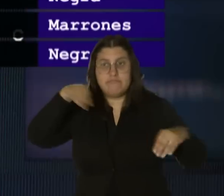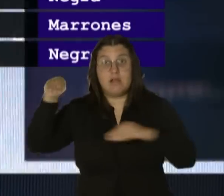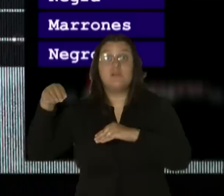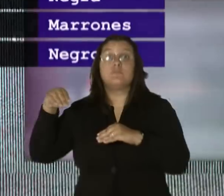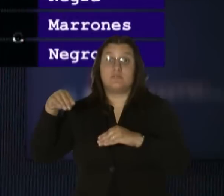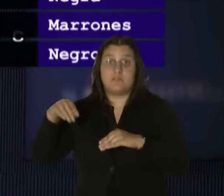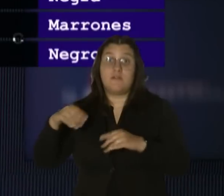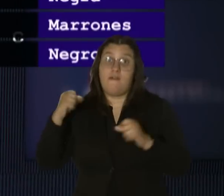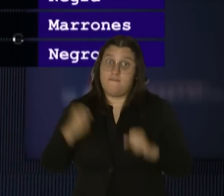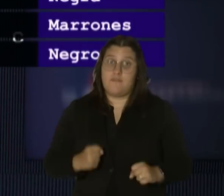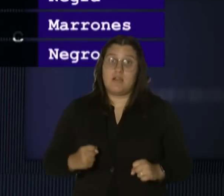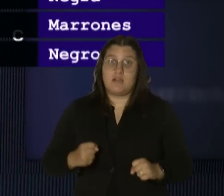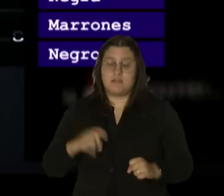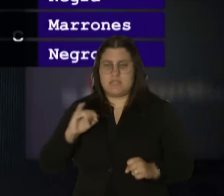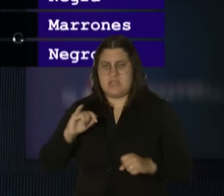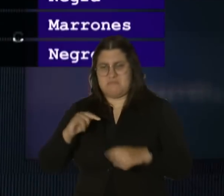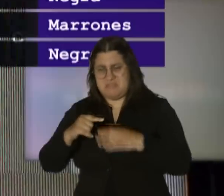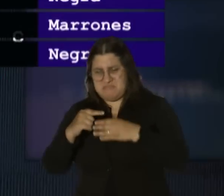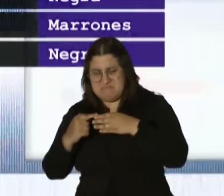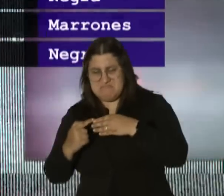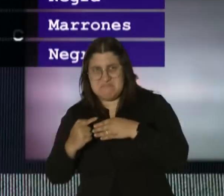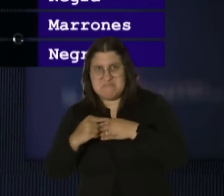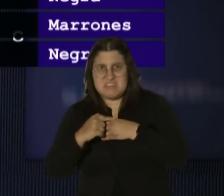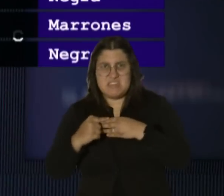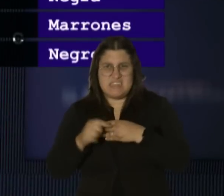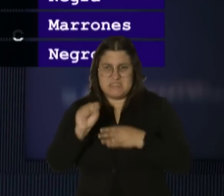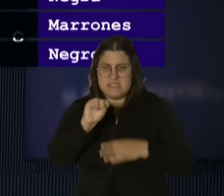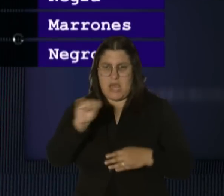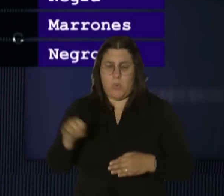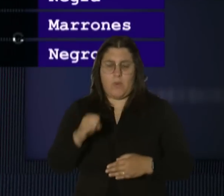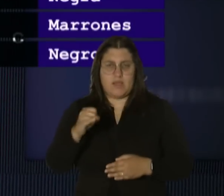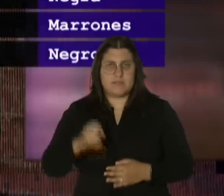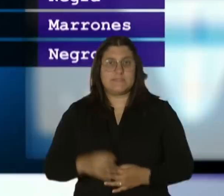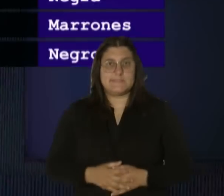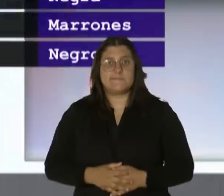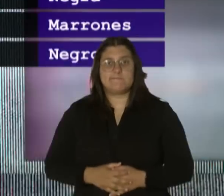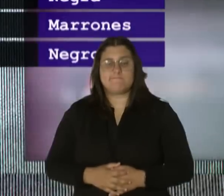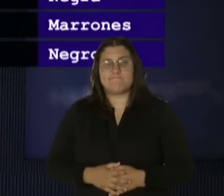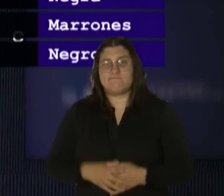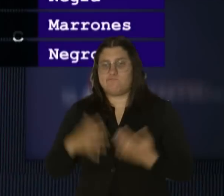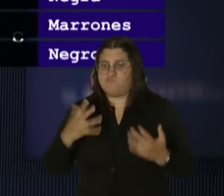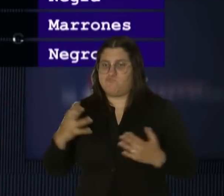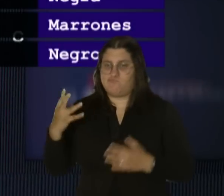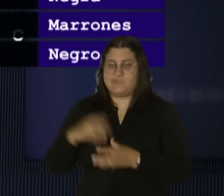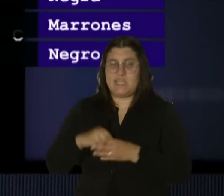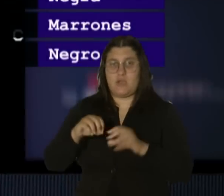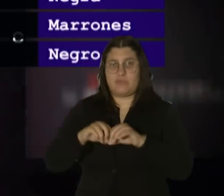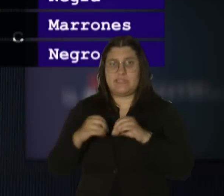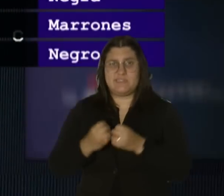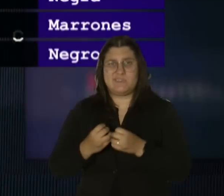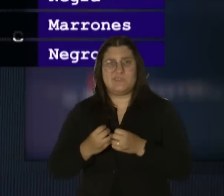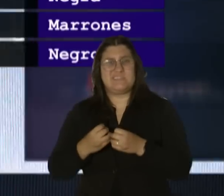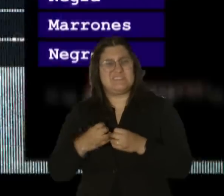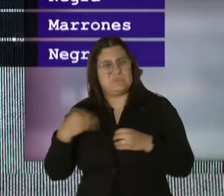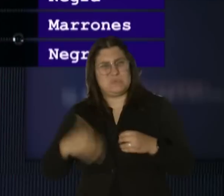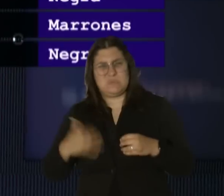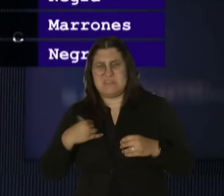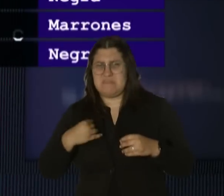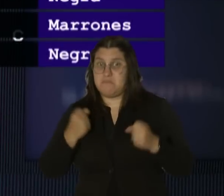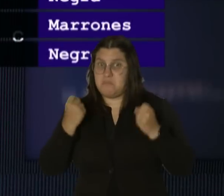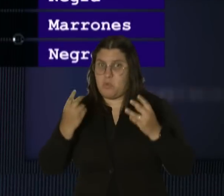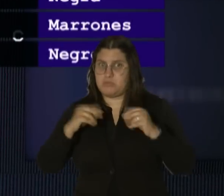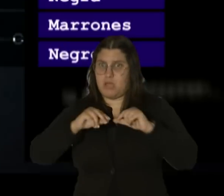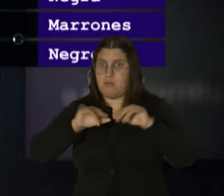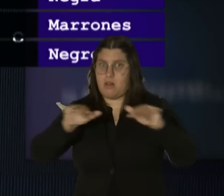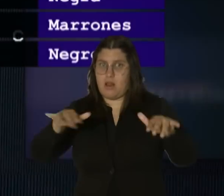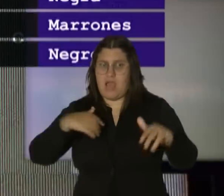proporciones y en diferentes partes de la zona de San Juan, la capital de Puerto Rico. Es parte de una organización que distribuye grandes cantidades